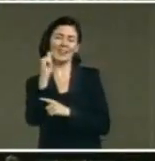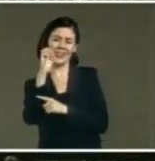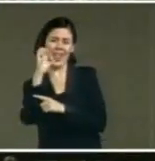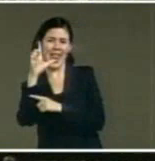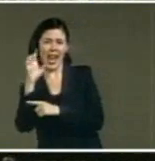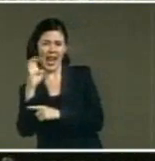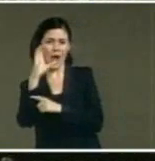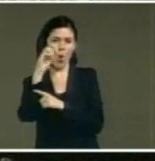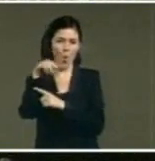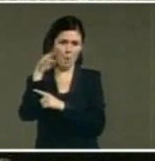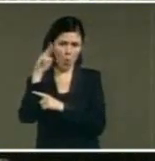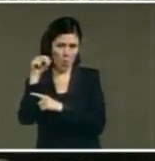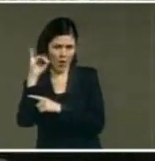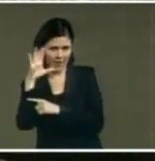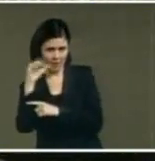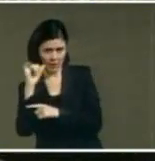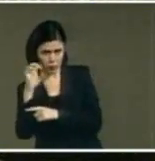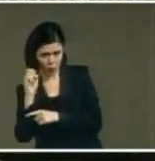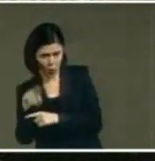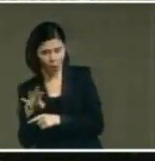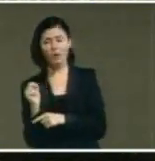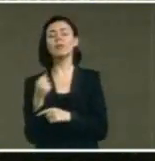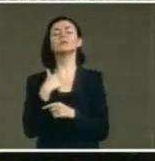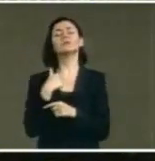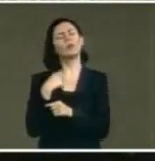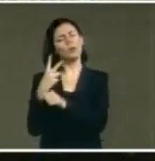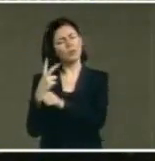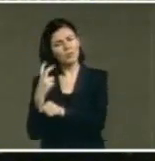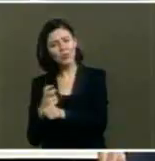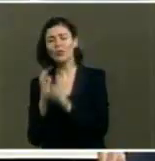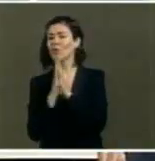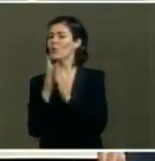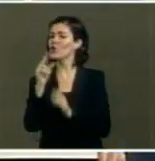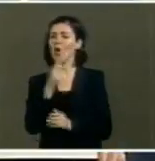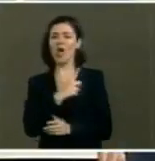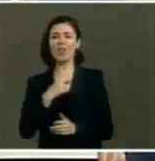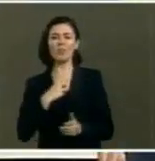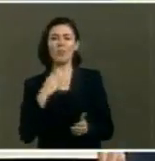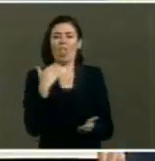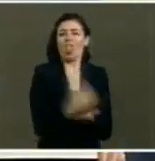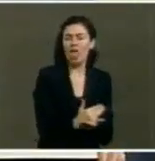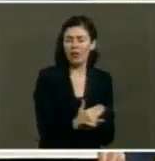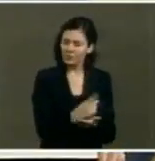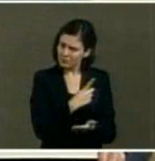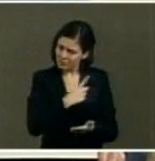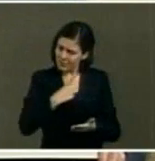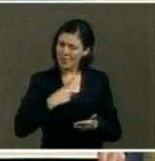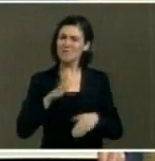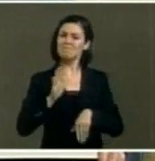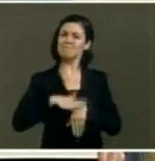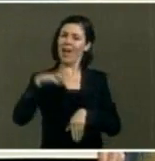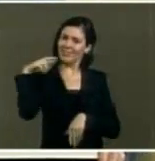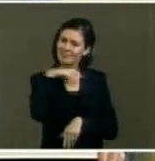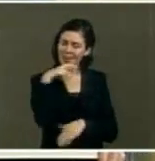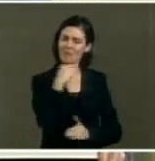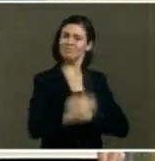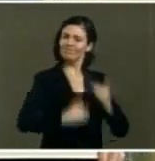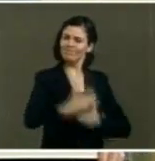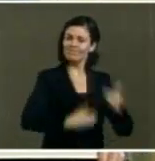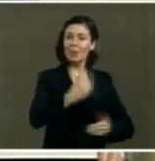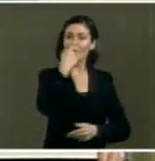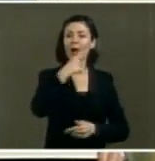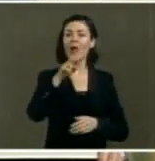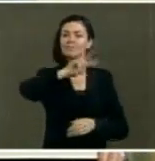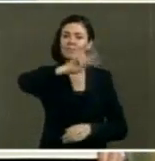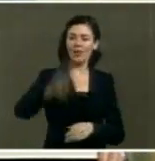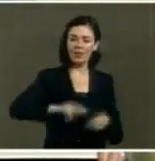Suprema Corte, a no frenar y por el contrario acelerar esta transformación y decidir ya en